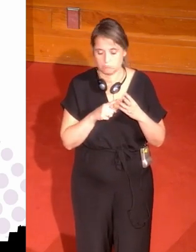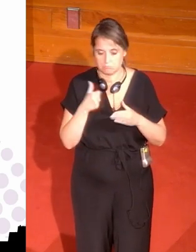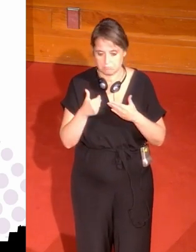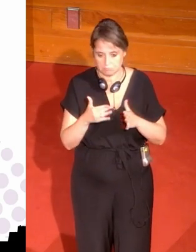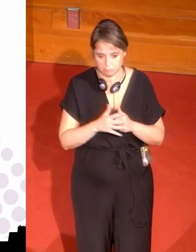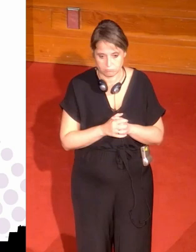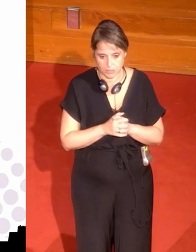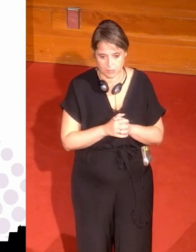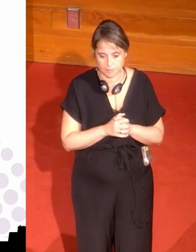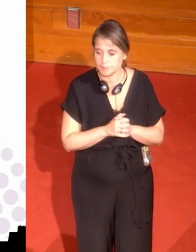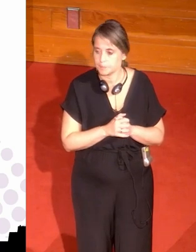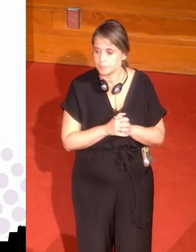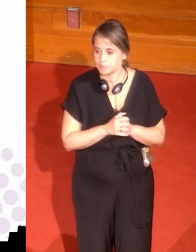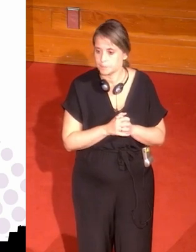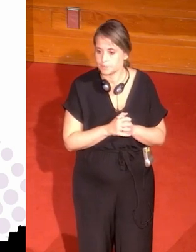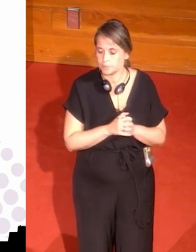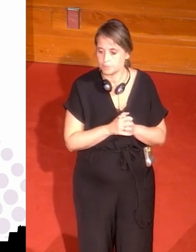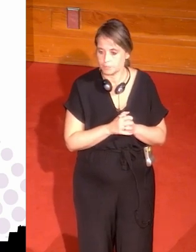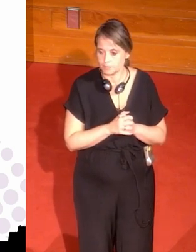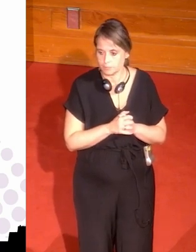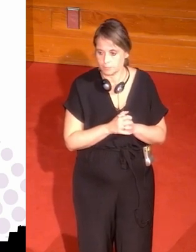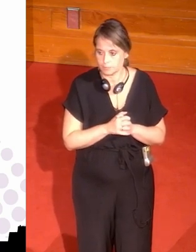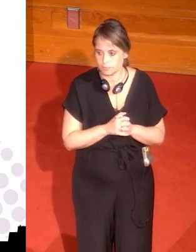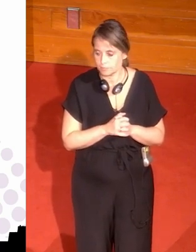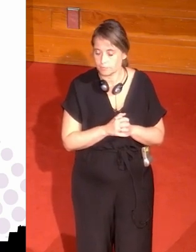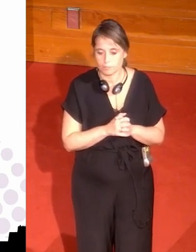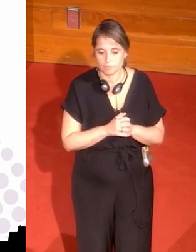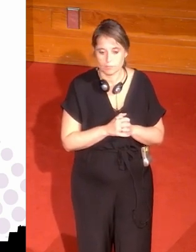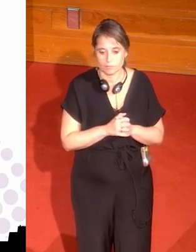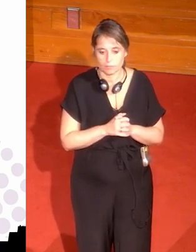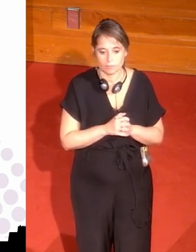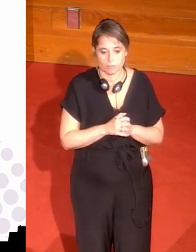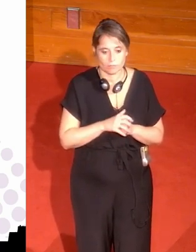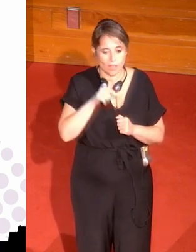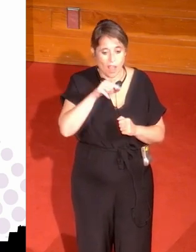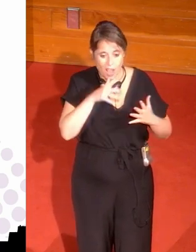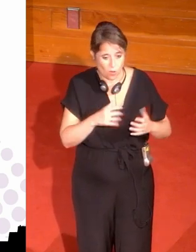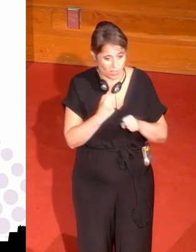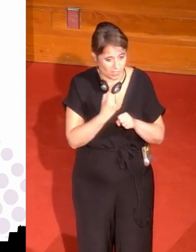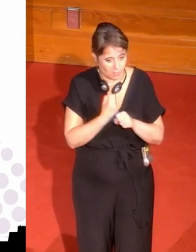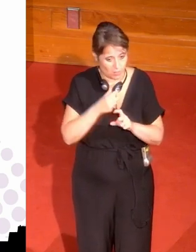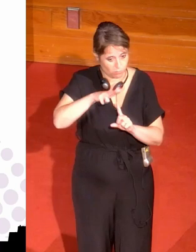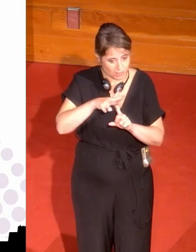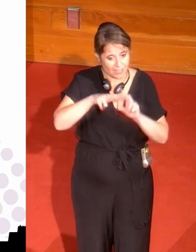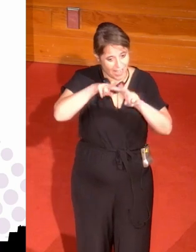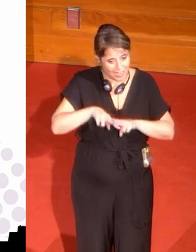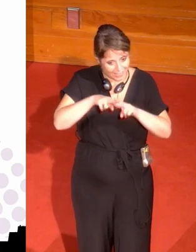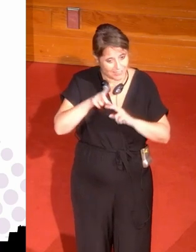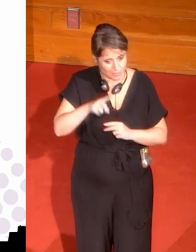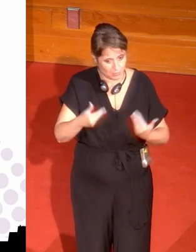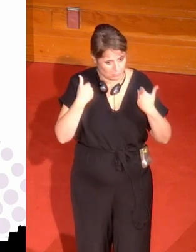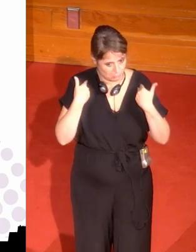lanan parte hartu zuen Fran gaur egun rtv arzen da berri analista